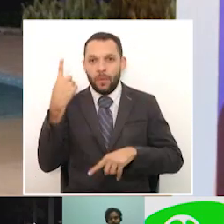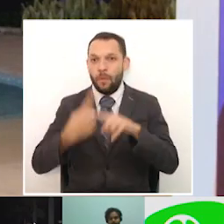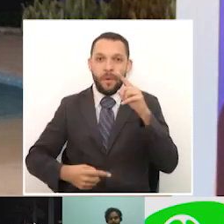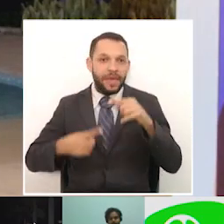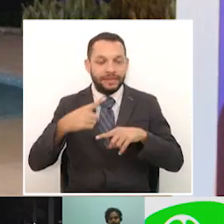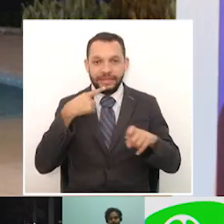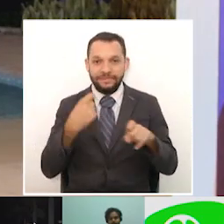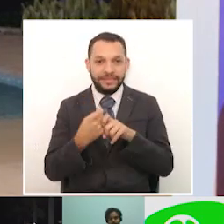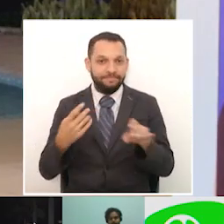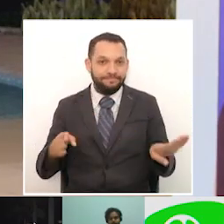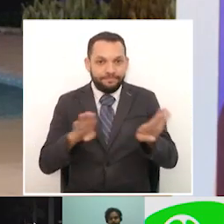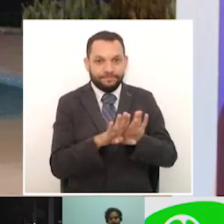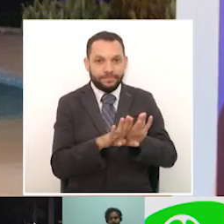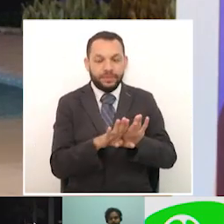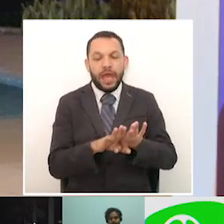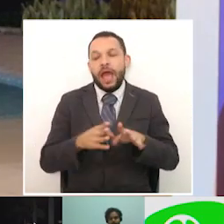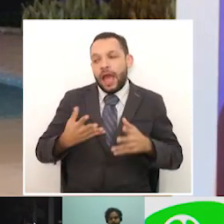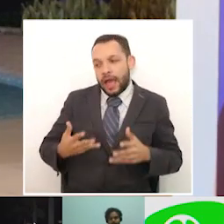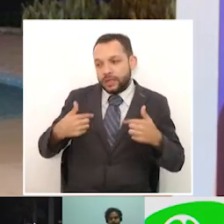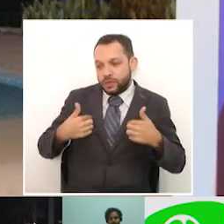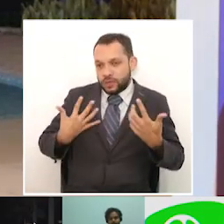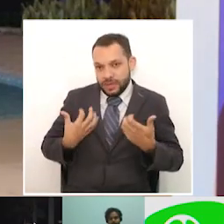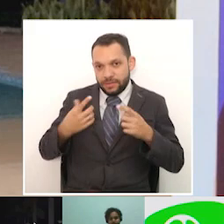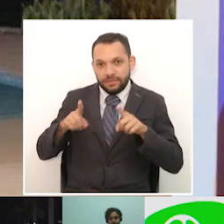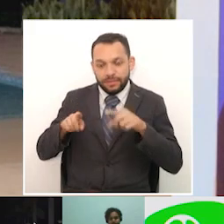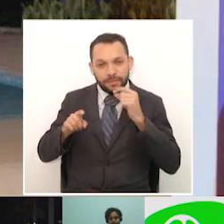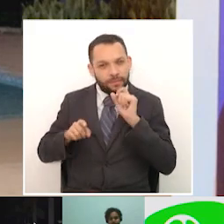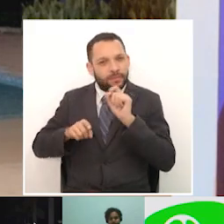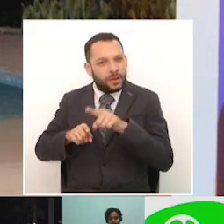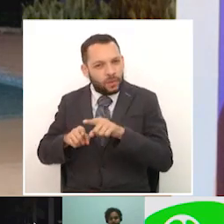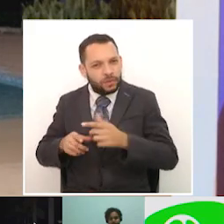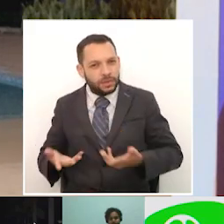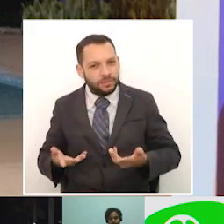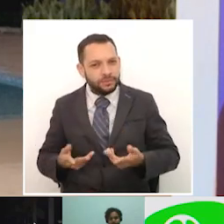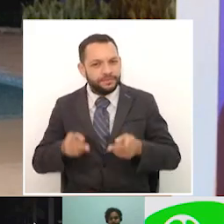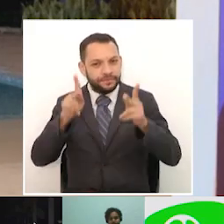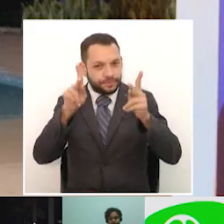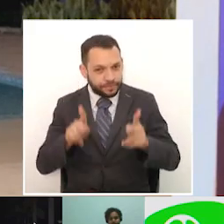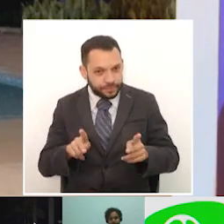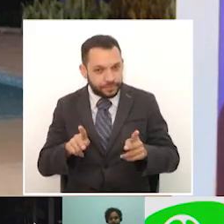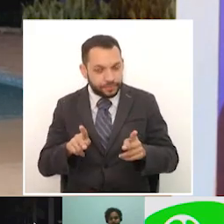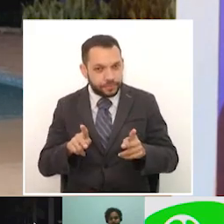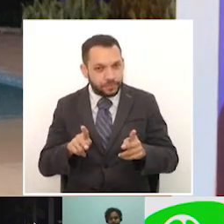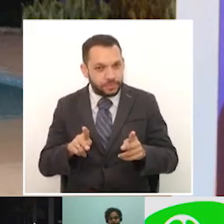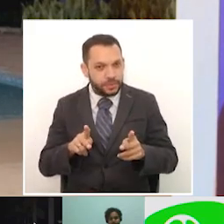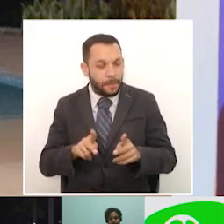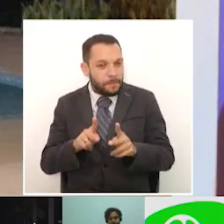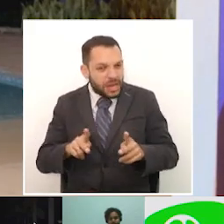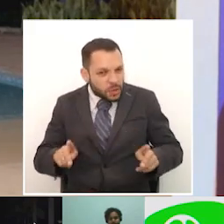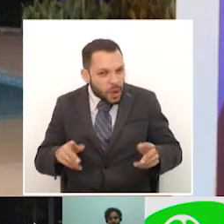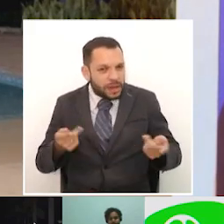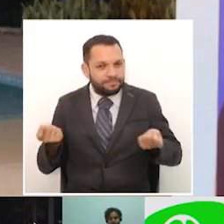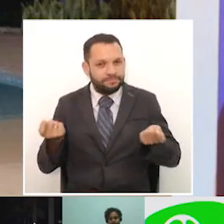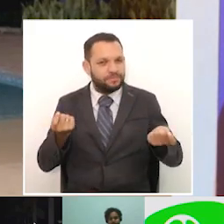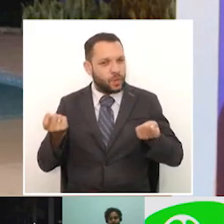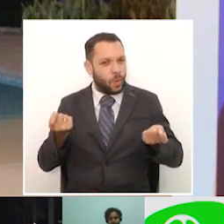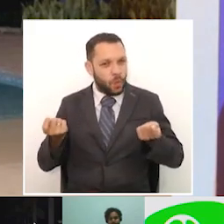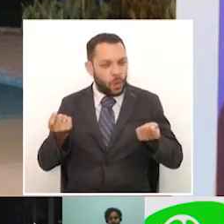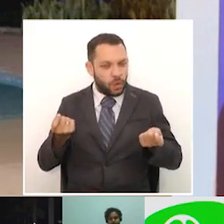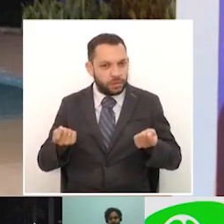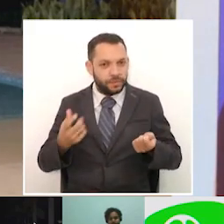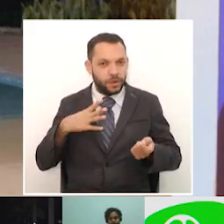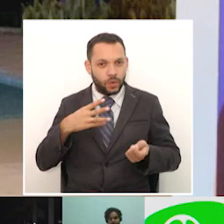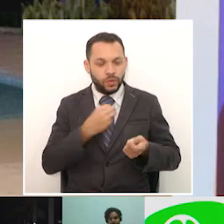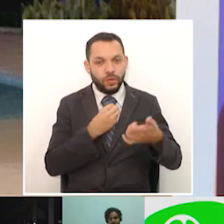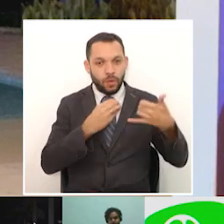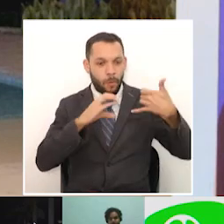cosas. Ahorita yo quiero comenzar a preguntarle a él si las personas... ¿Cómo lo han manejado? Porque sabemos que en nuestros países